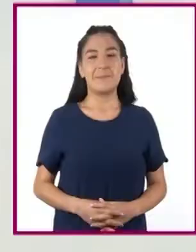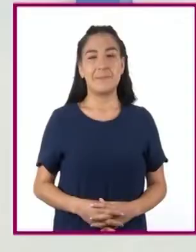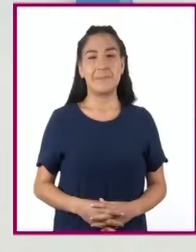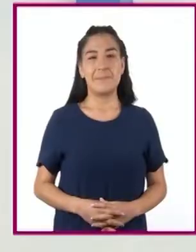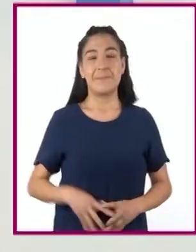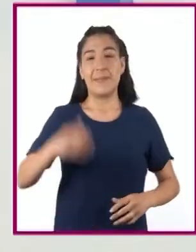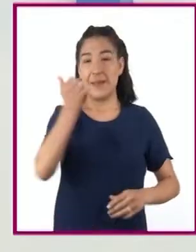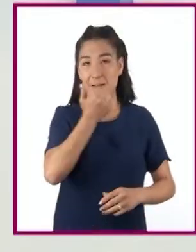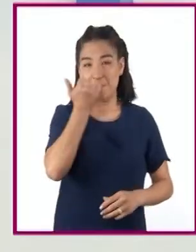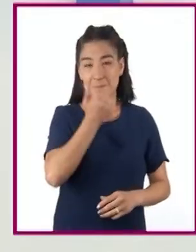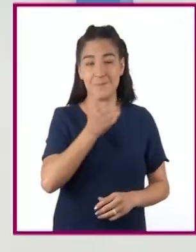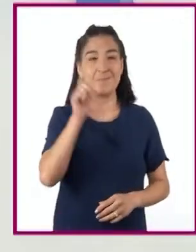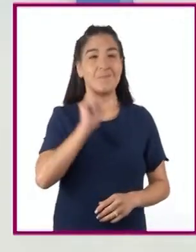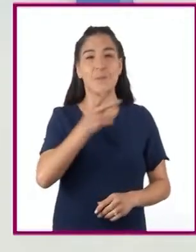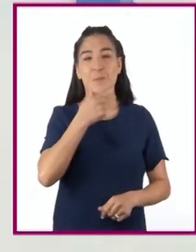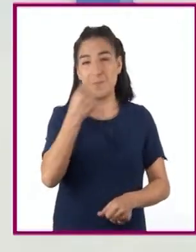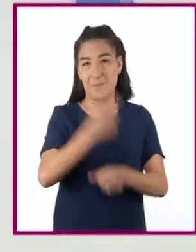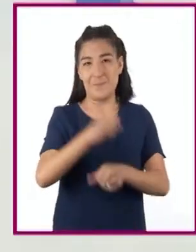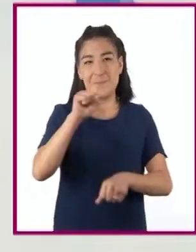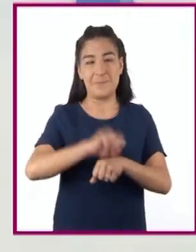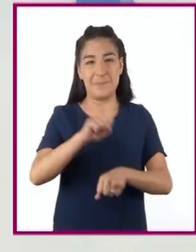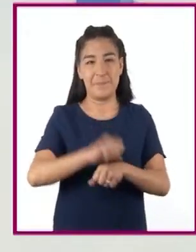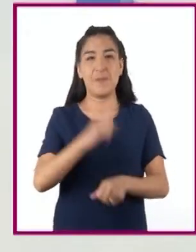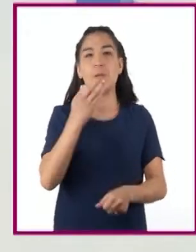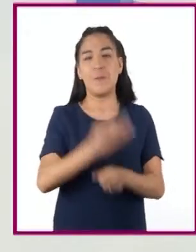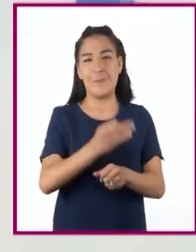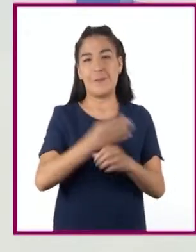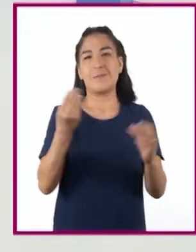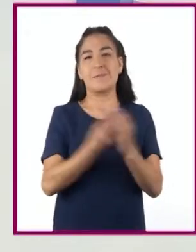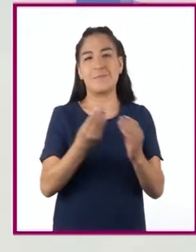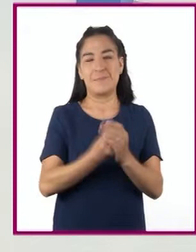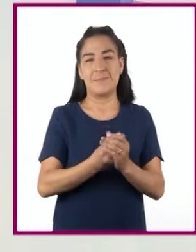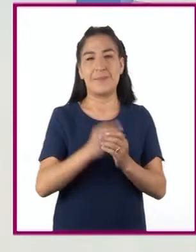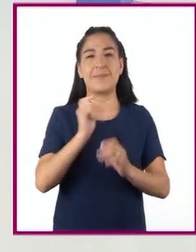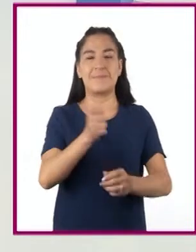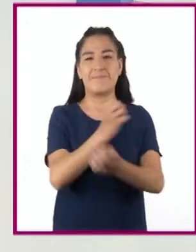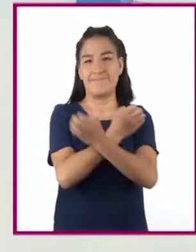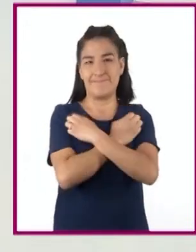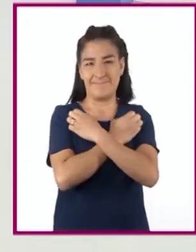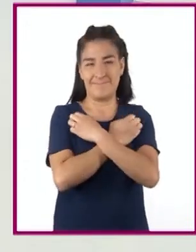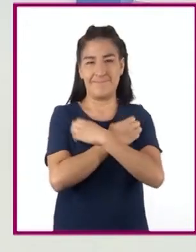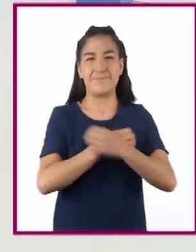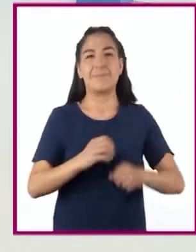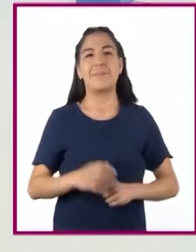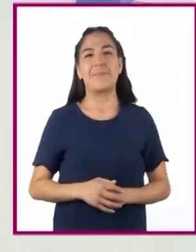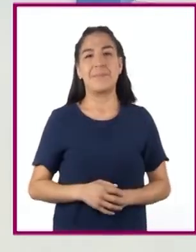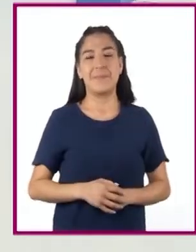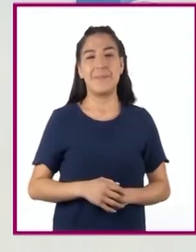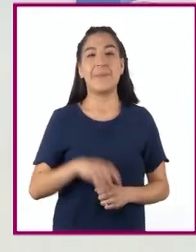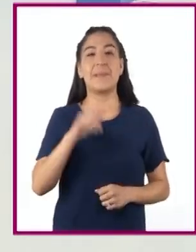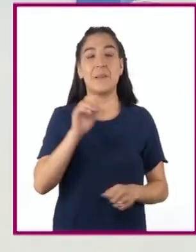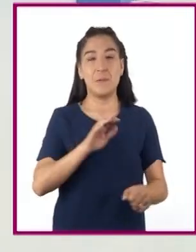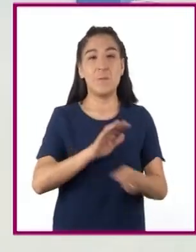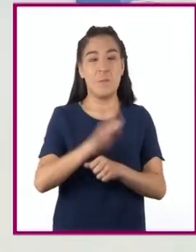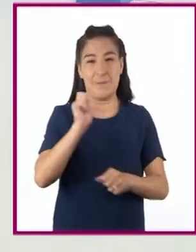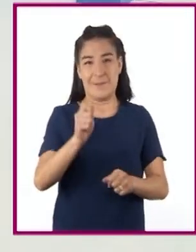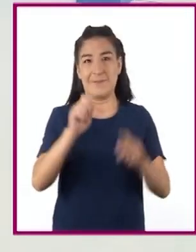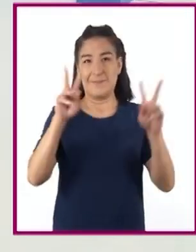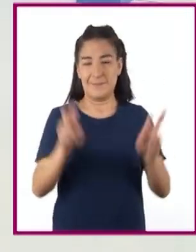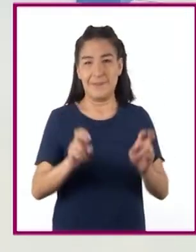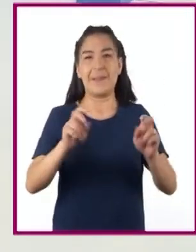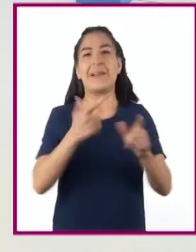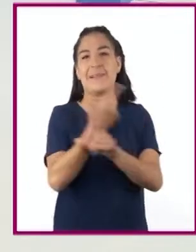Alumnas y alumnos de primero de secundaria, estamos en una sesión más de la asignatura Formación Cívica y Ética titulada La Libertad,